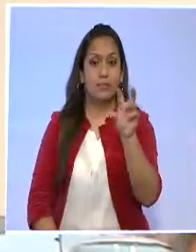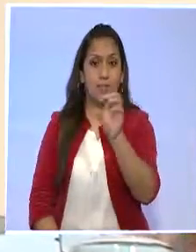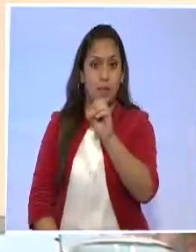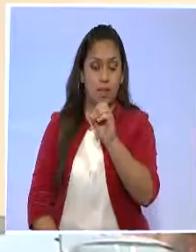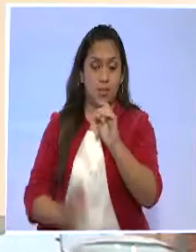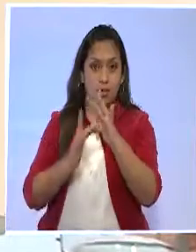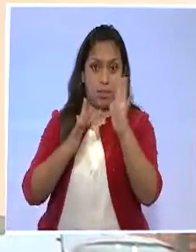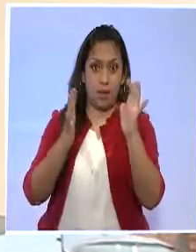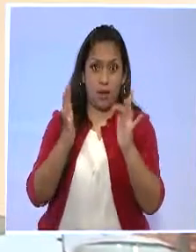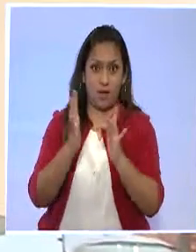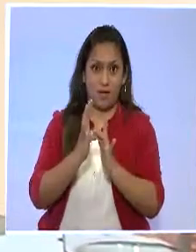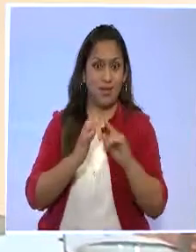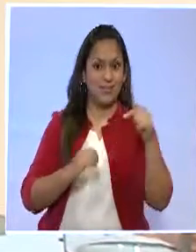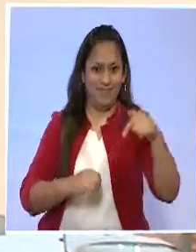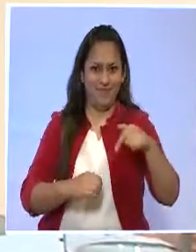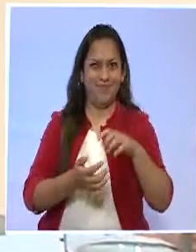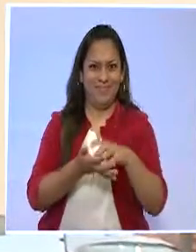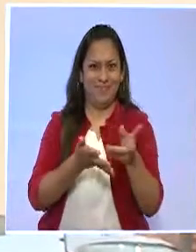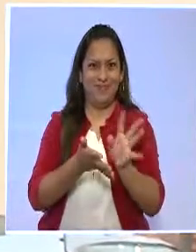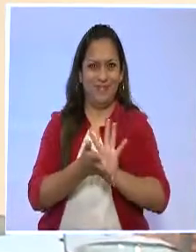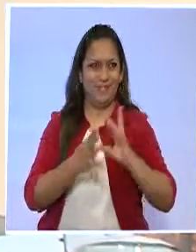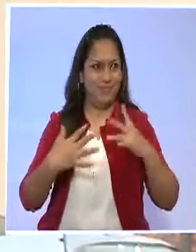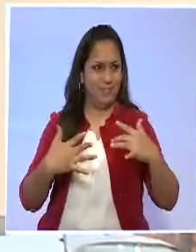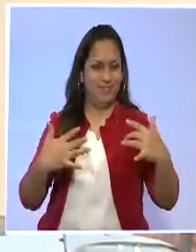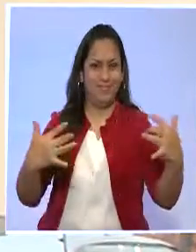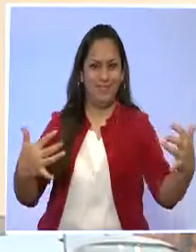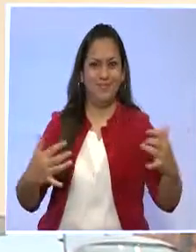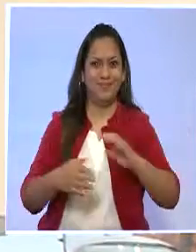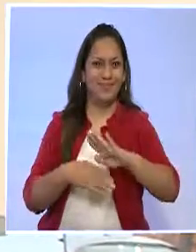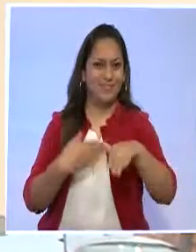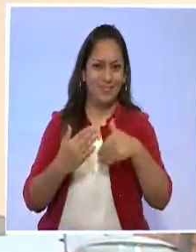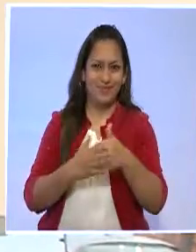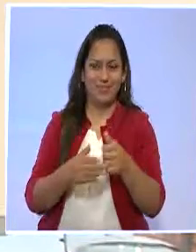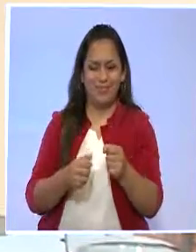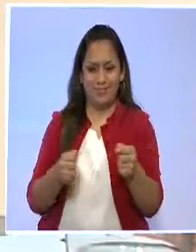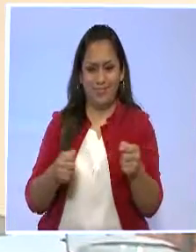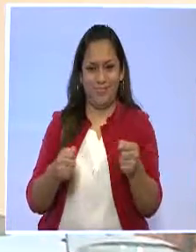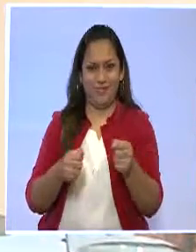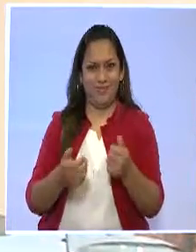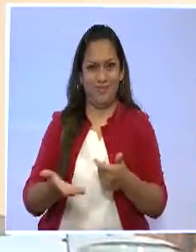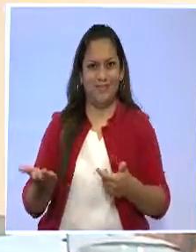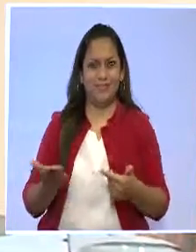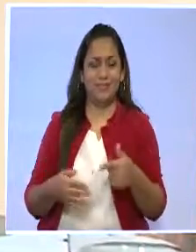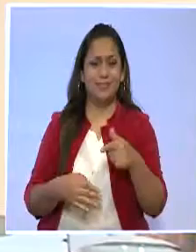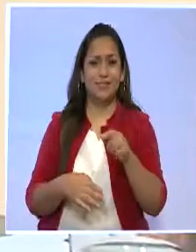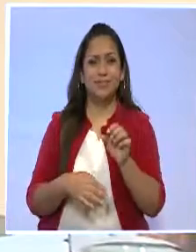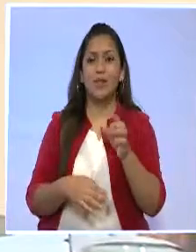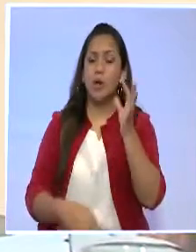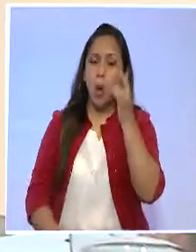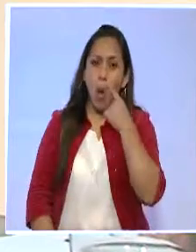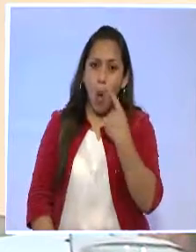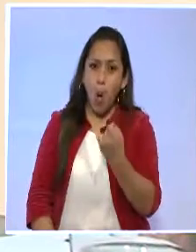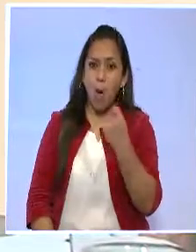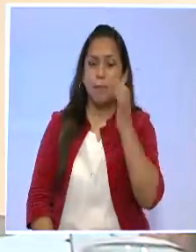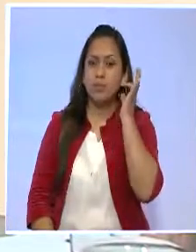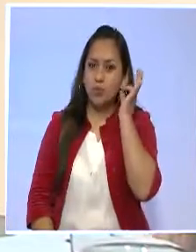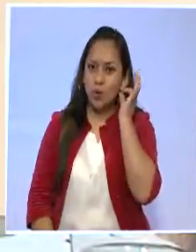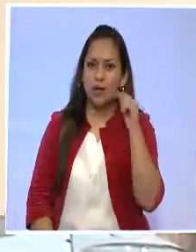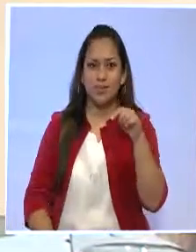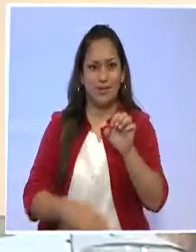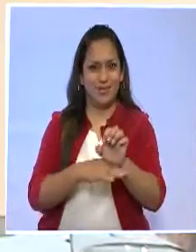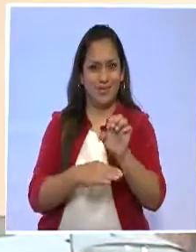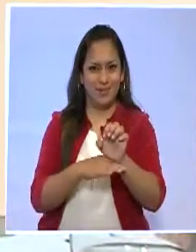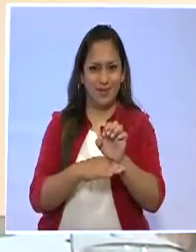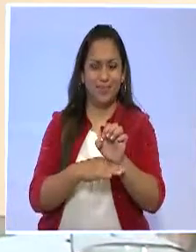en un evento especial aquí en la asamblea nacional en donde todas esas telas de las aspiraciones de mujeres y hombres de nuestro país de